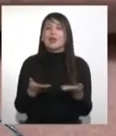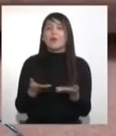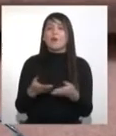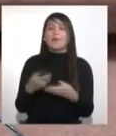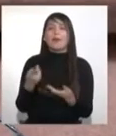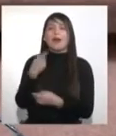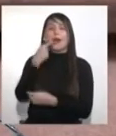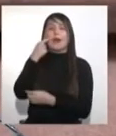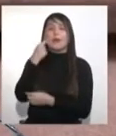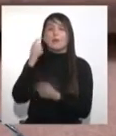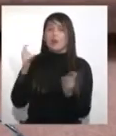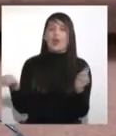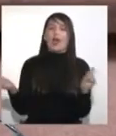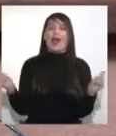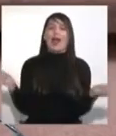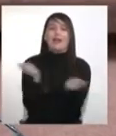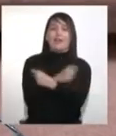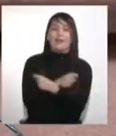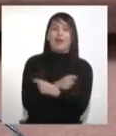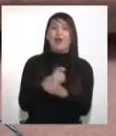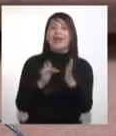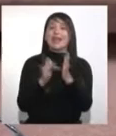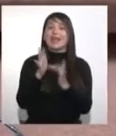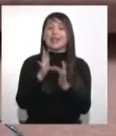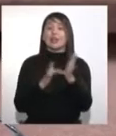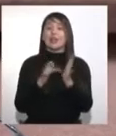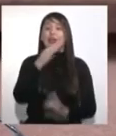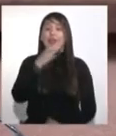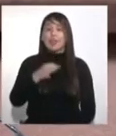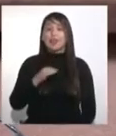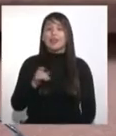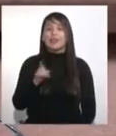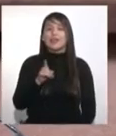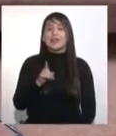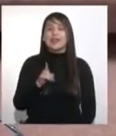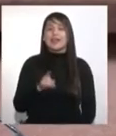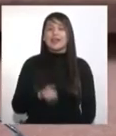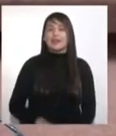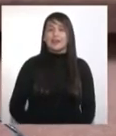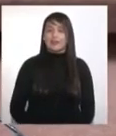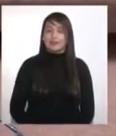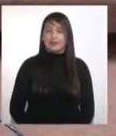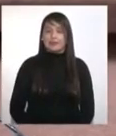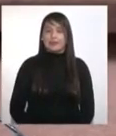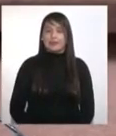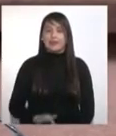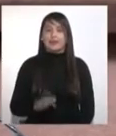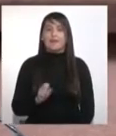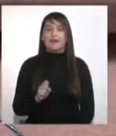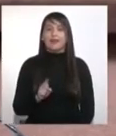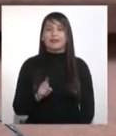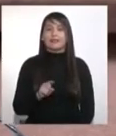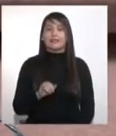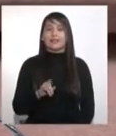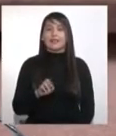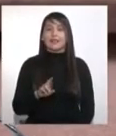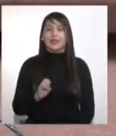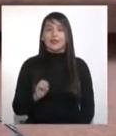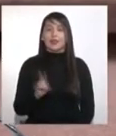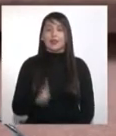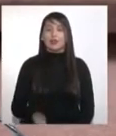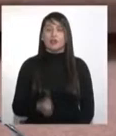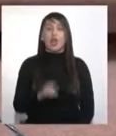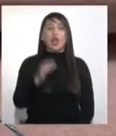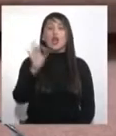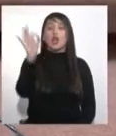es al revés. Cristo les dijo a los fariseos, que lo criticaban por sanar los días sábados, que los sábados son